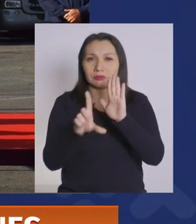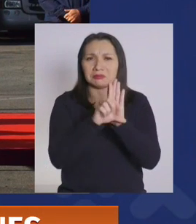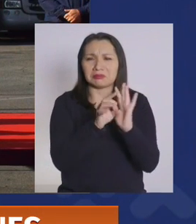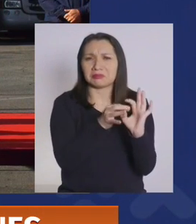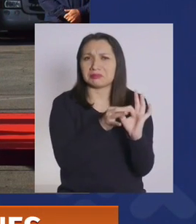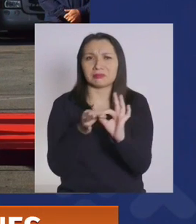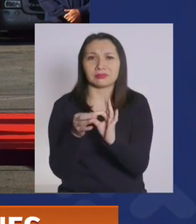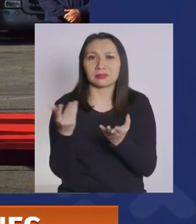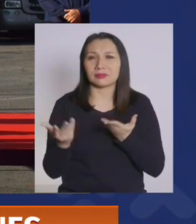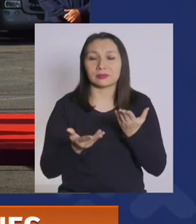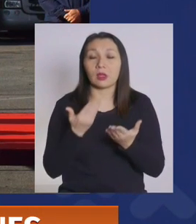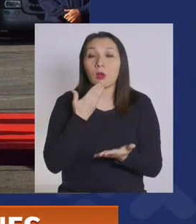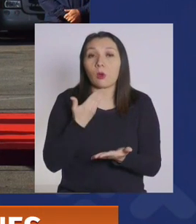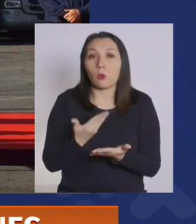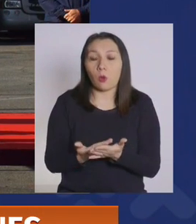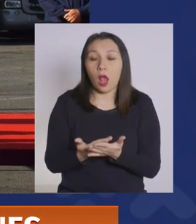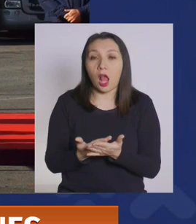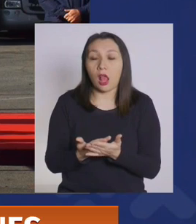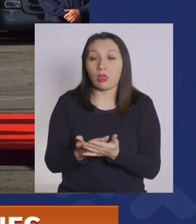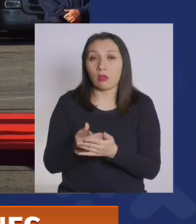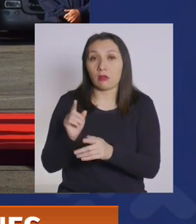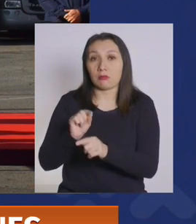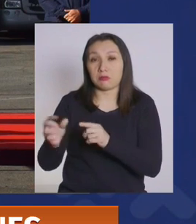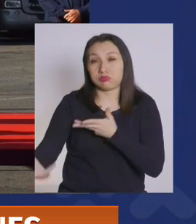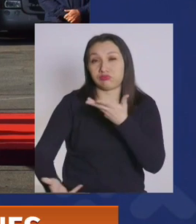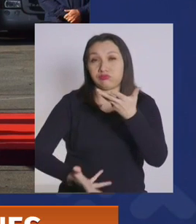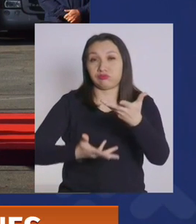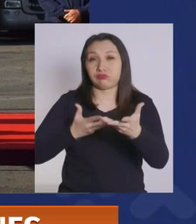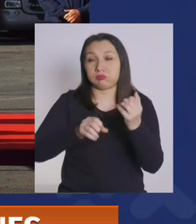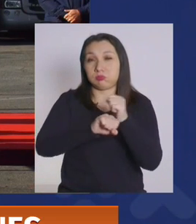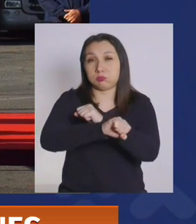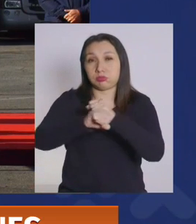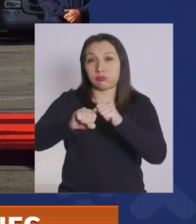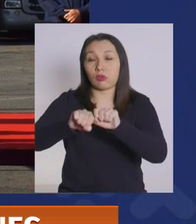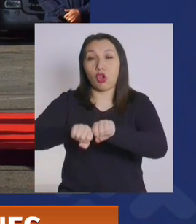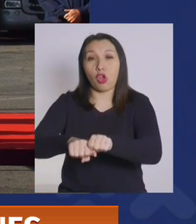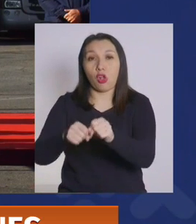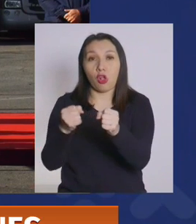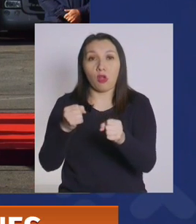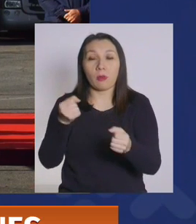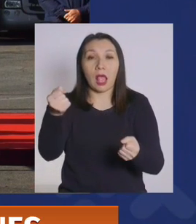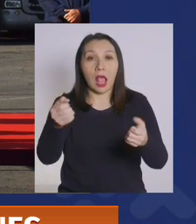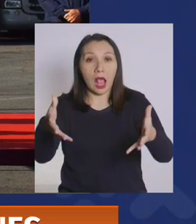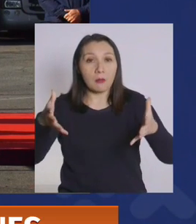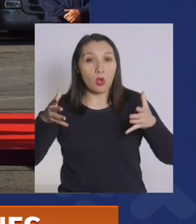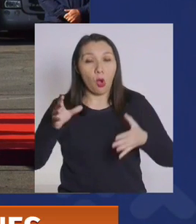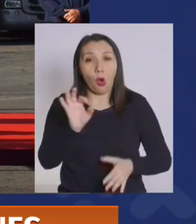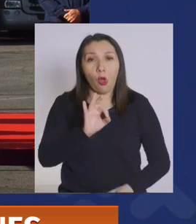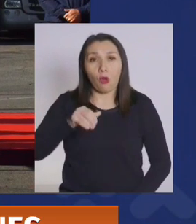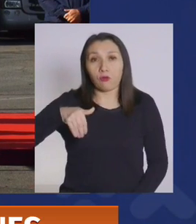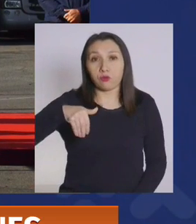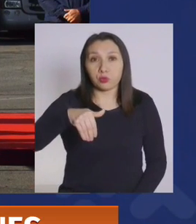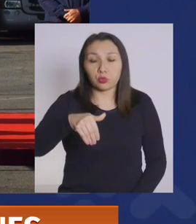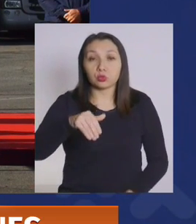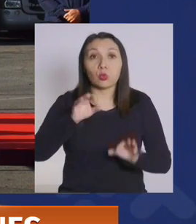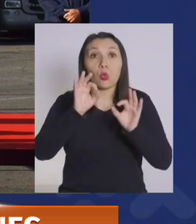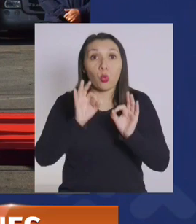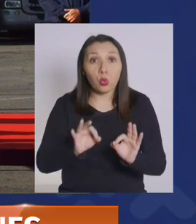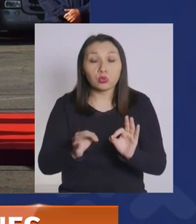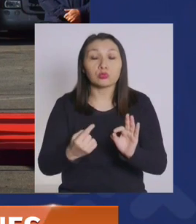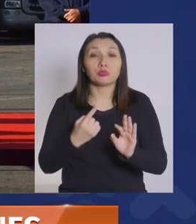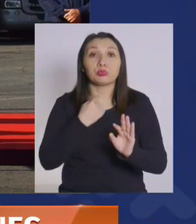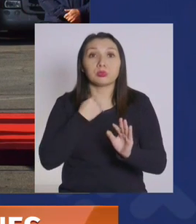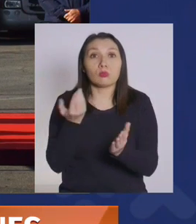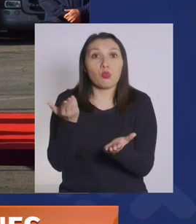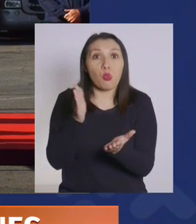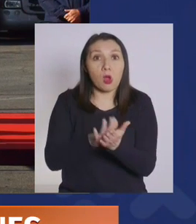establece es que cuando se atente, se incendie, se queme un camión o un bus y haya resultado de muerte, la